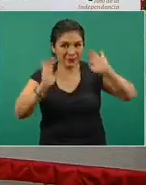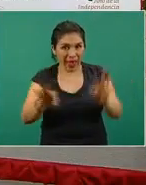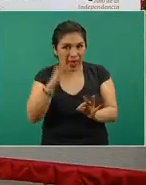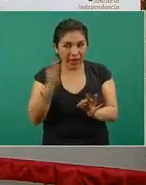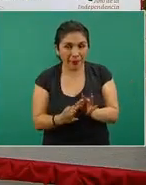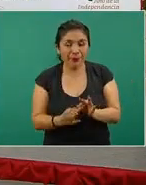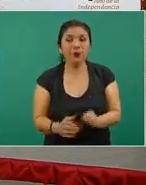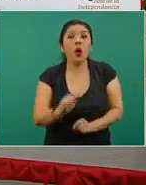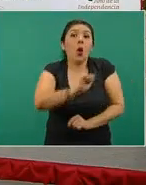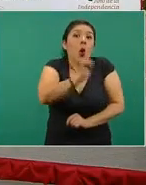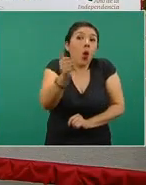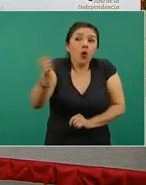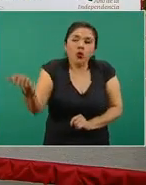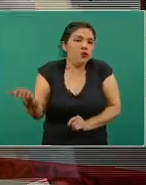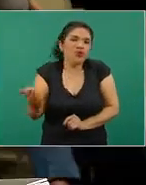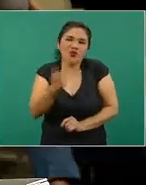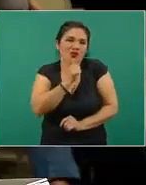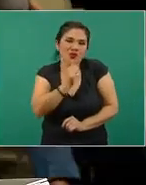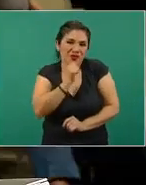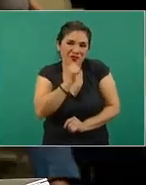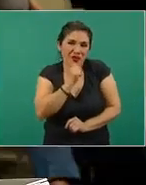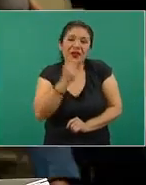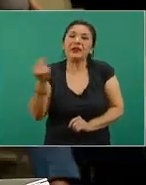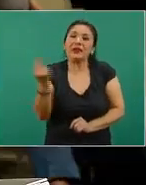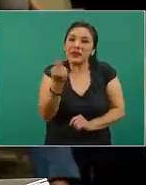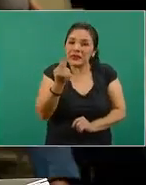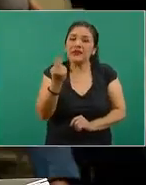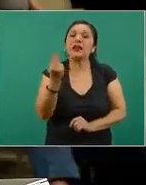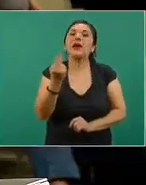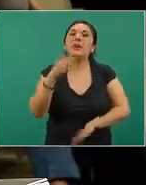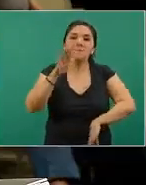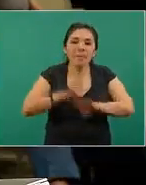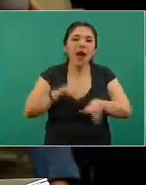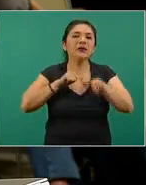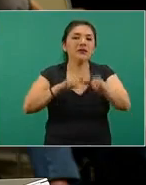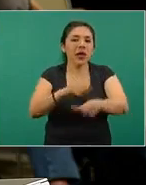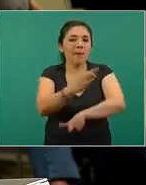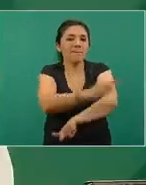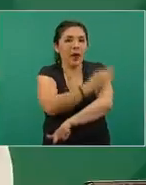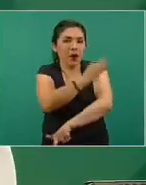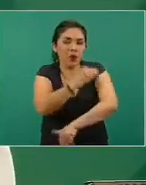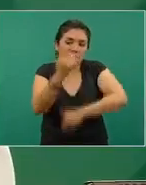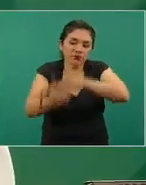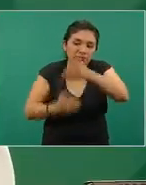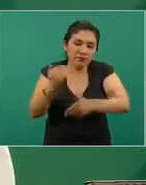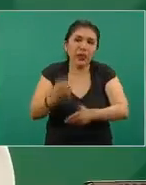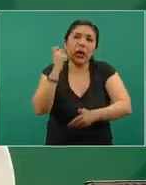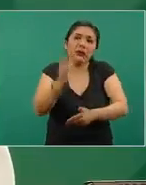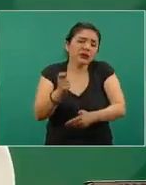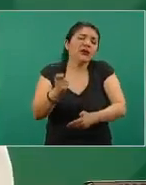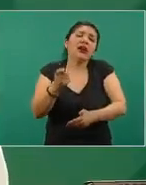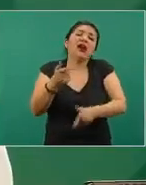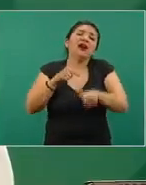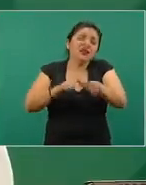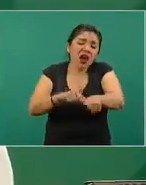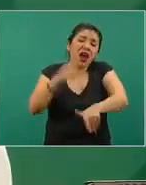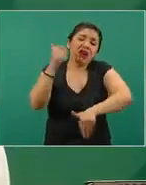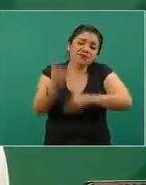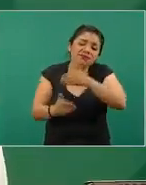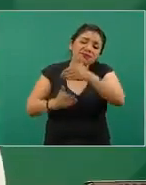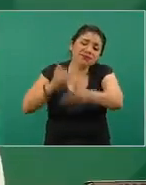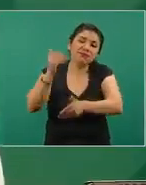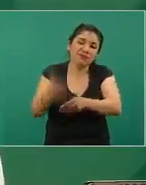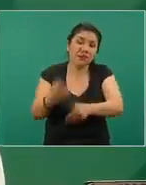En otros casos no, en otros casos se requiere seguir vacunando. Entonces, Es un proceso continuo, llevamos